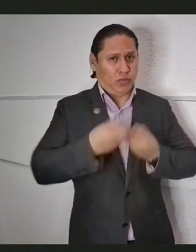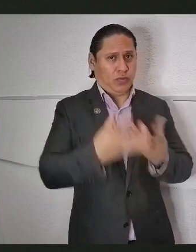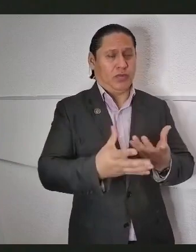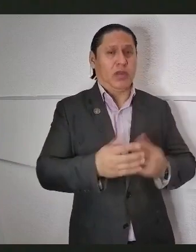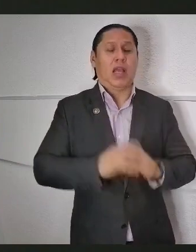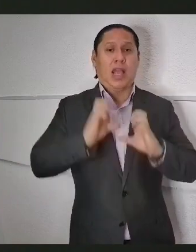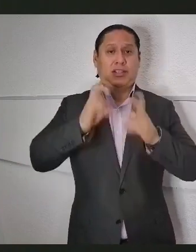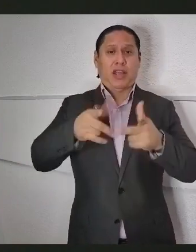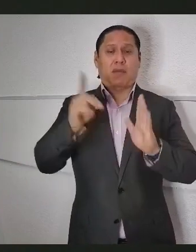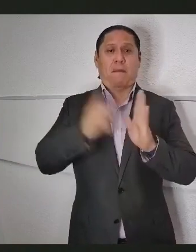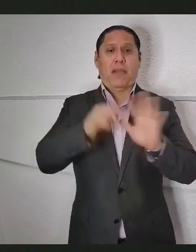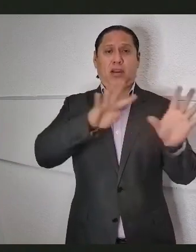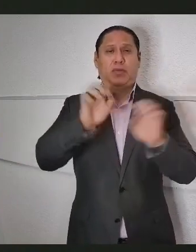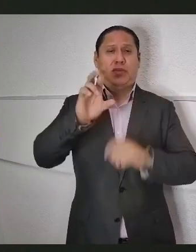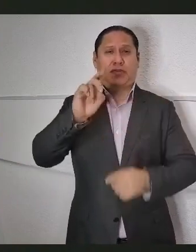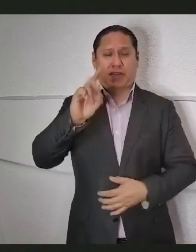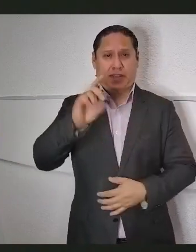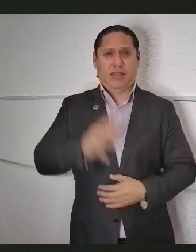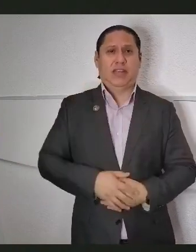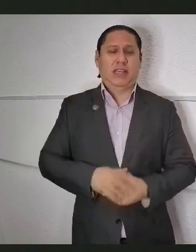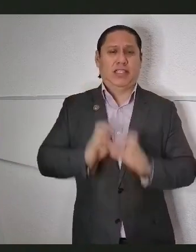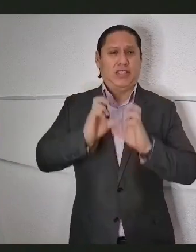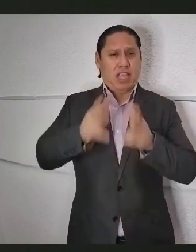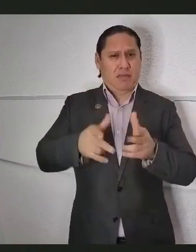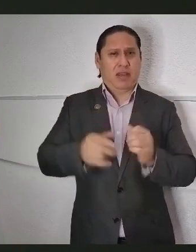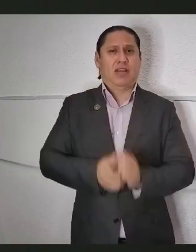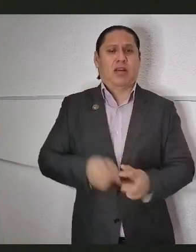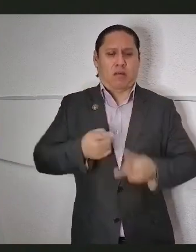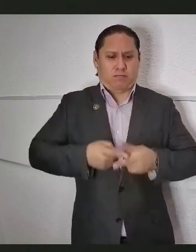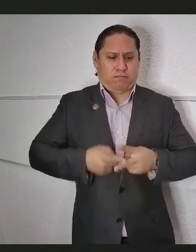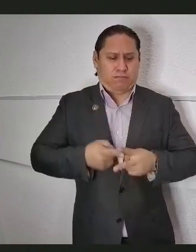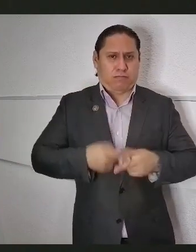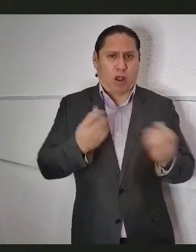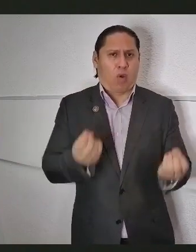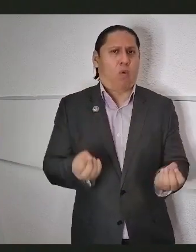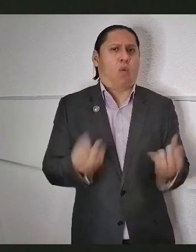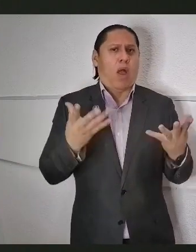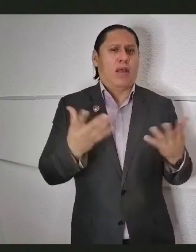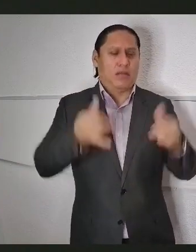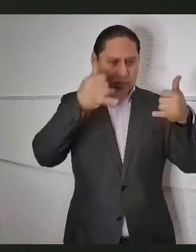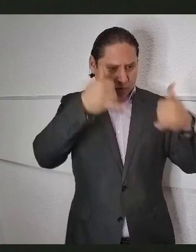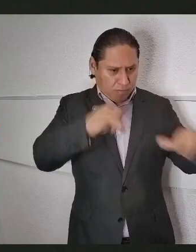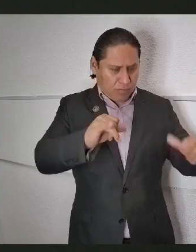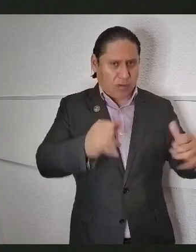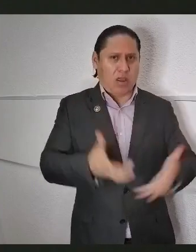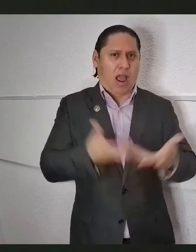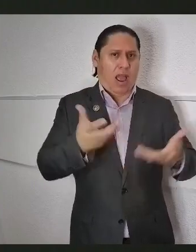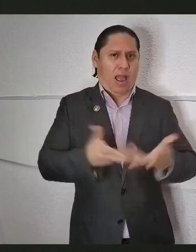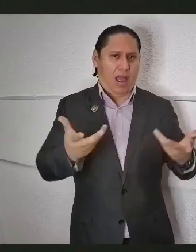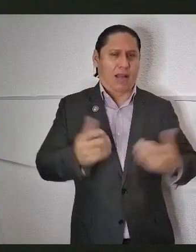en 1930, se realizó el primer censo agrícola y ganadero a